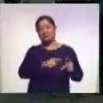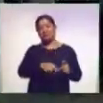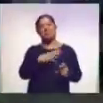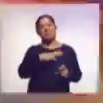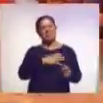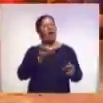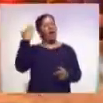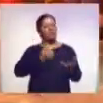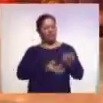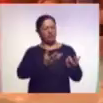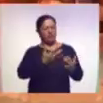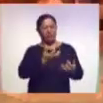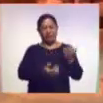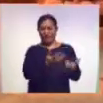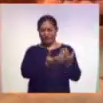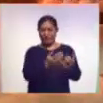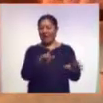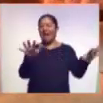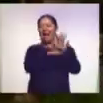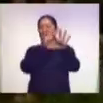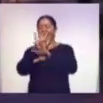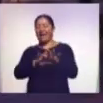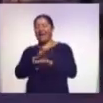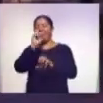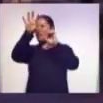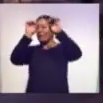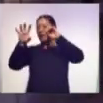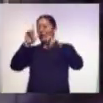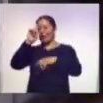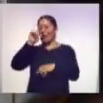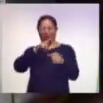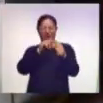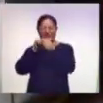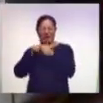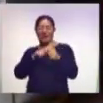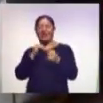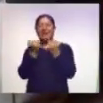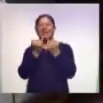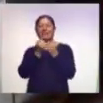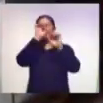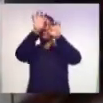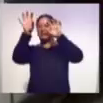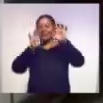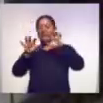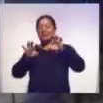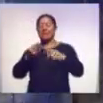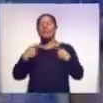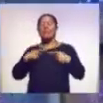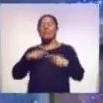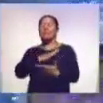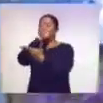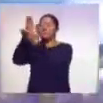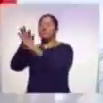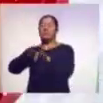la convivencia se cambiaron por series multicolor y una gran variedad de adornos que envían los lugareños que han emigrado a Estados